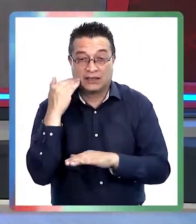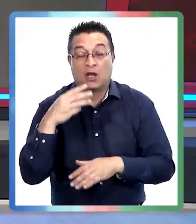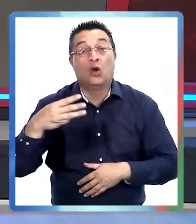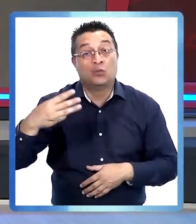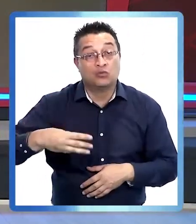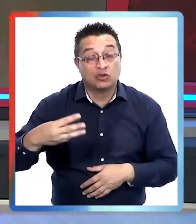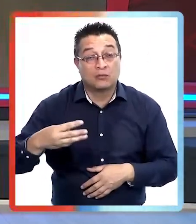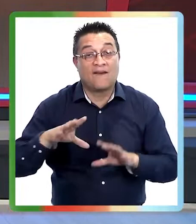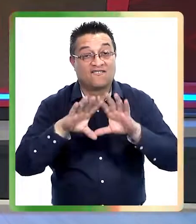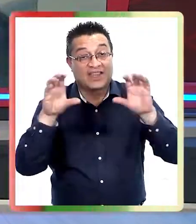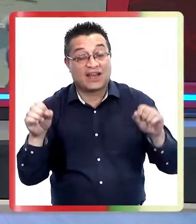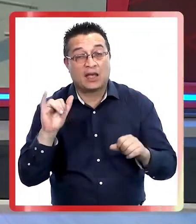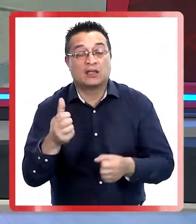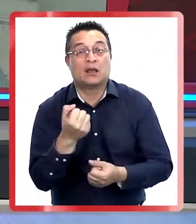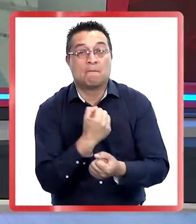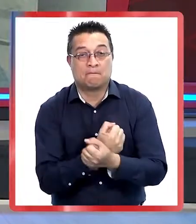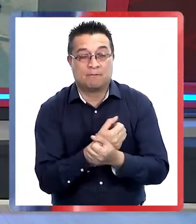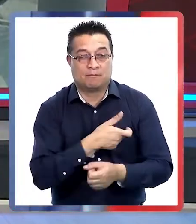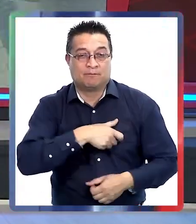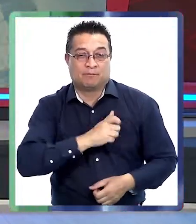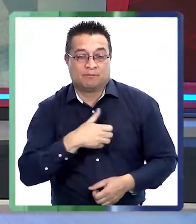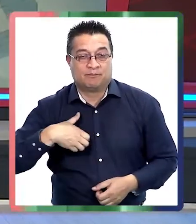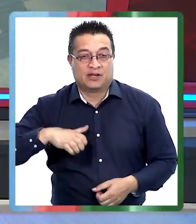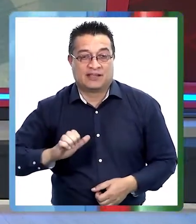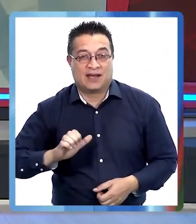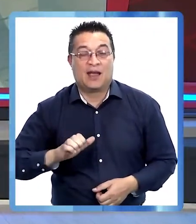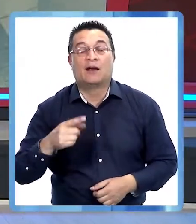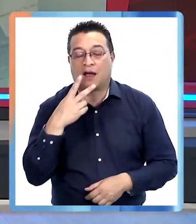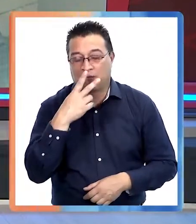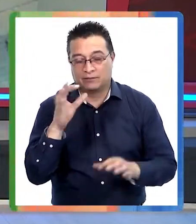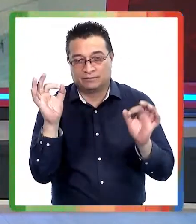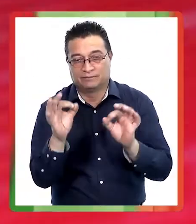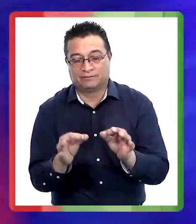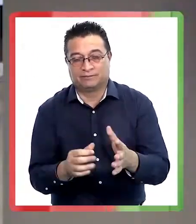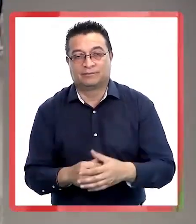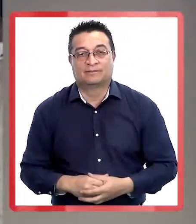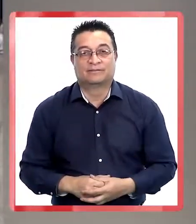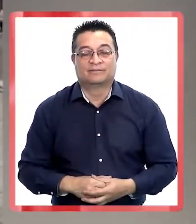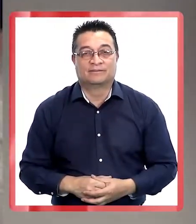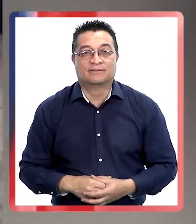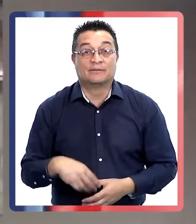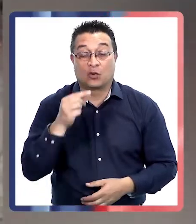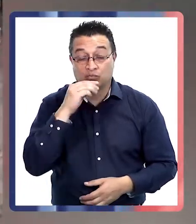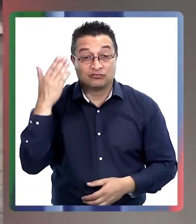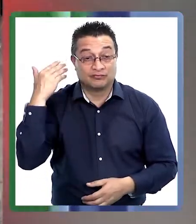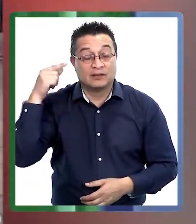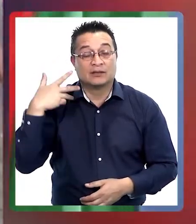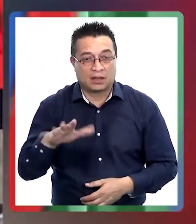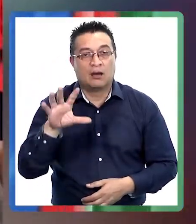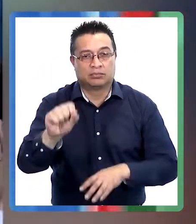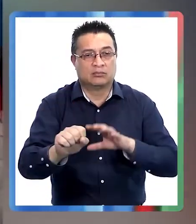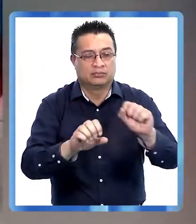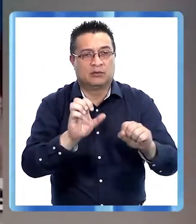Niñez, los municipios, la Fiscalía y las policías. Telecanal de Talca nos explica. En los últimos días se